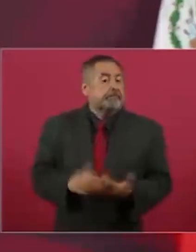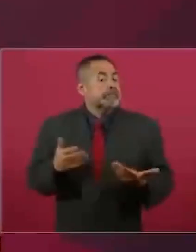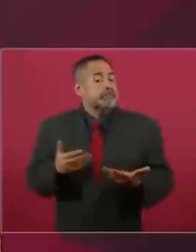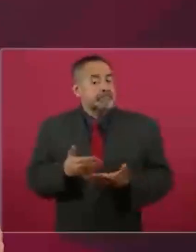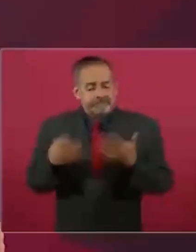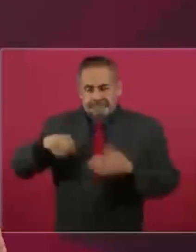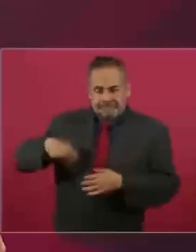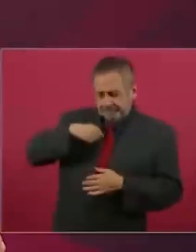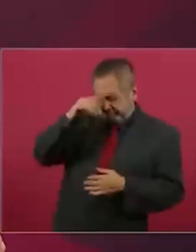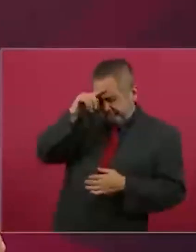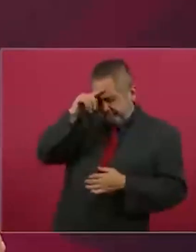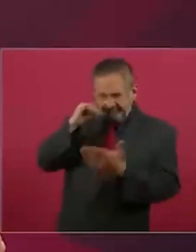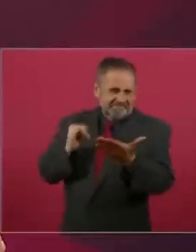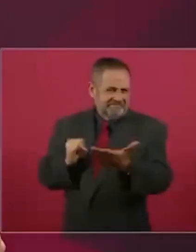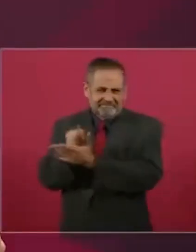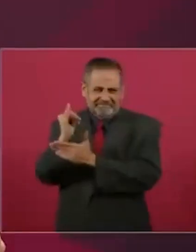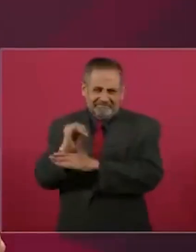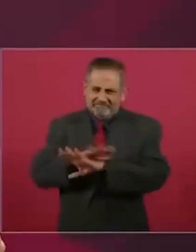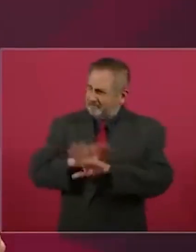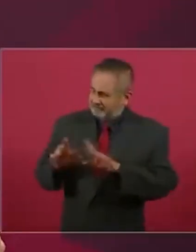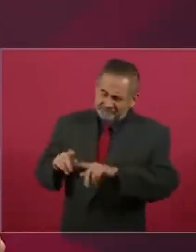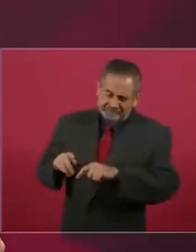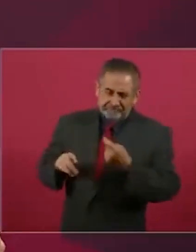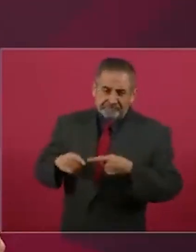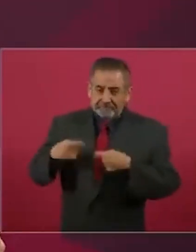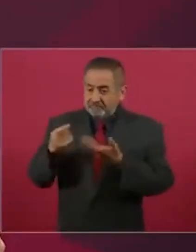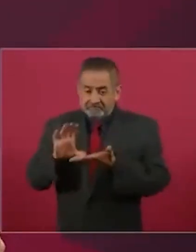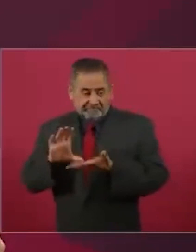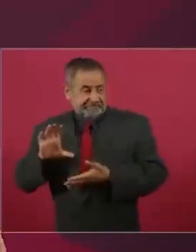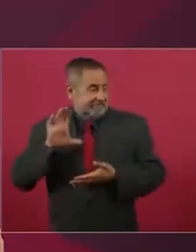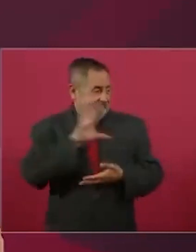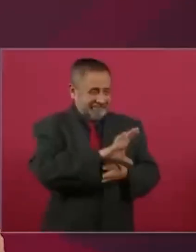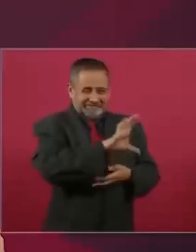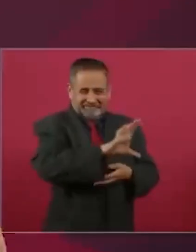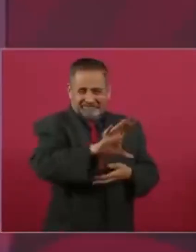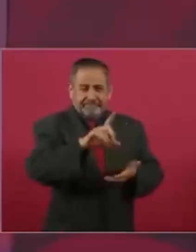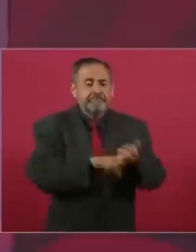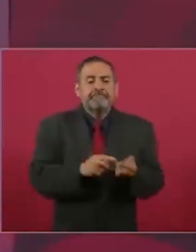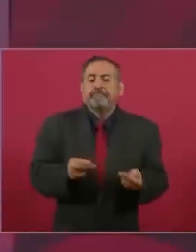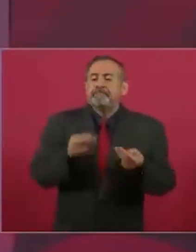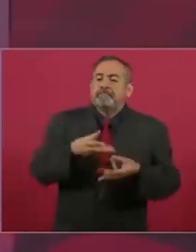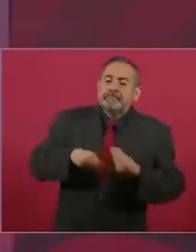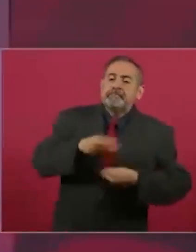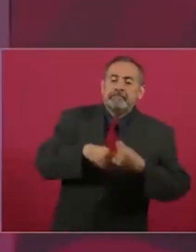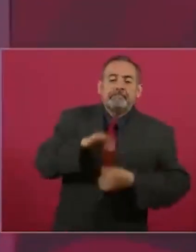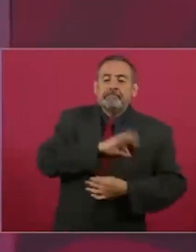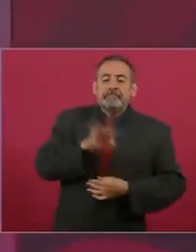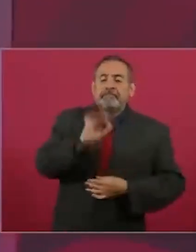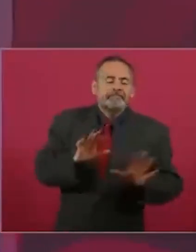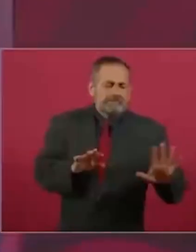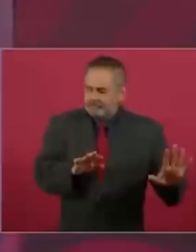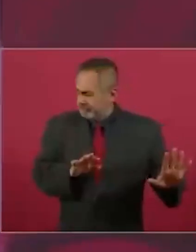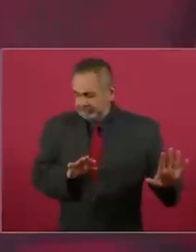El presidente Andrés Manuel López Obrador afirmó que los bancos privados han orquestado una campaña contra el Banco del Bienestar. Durante la conferencia matutina,